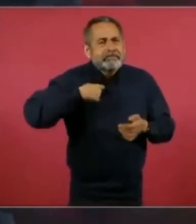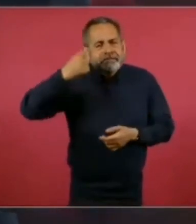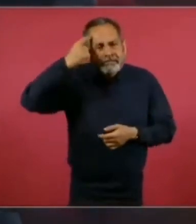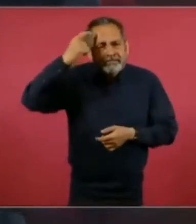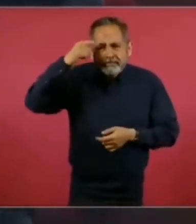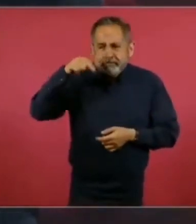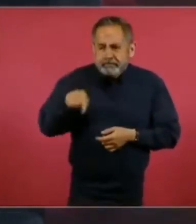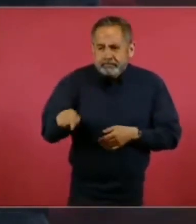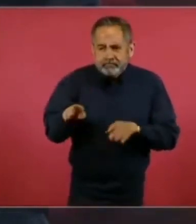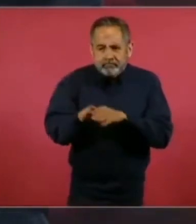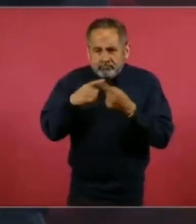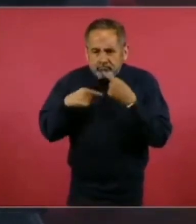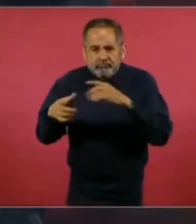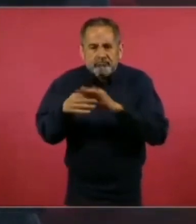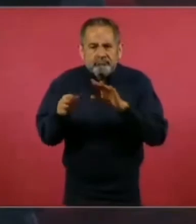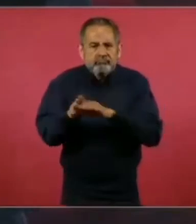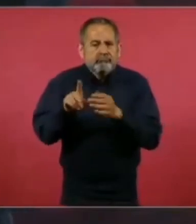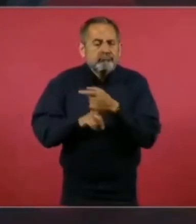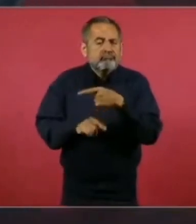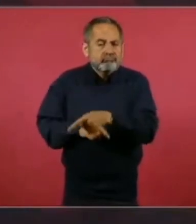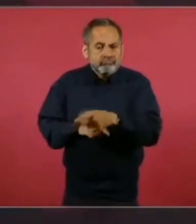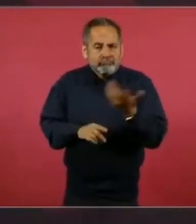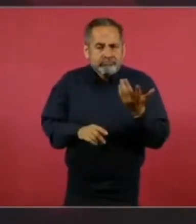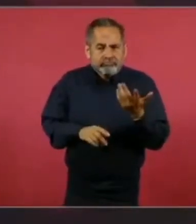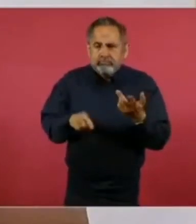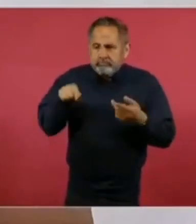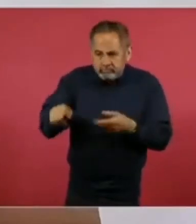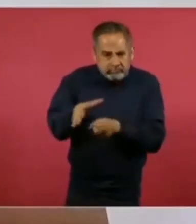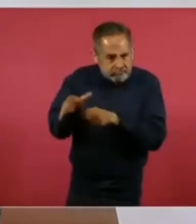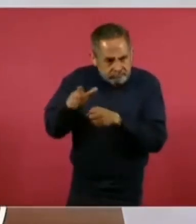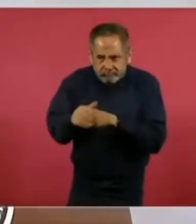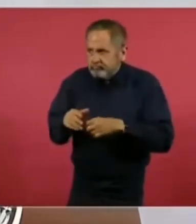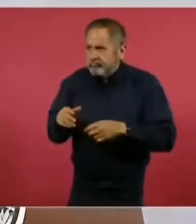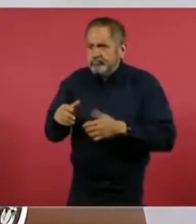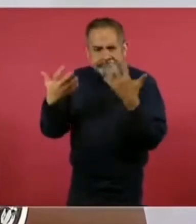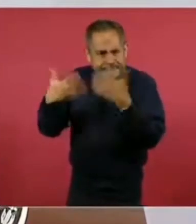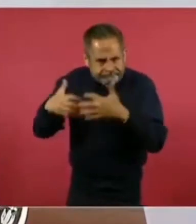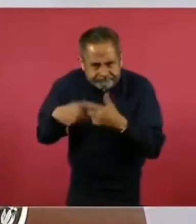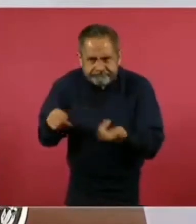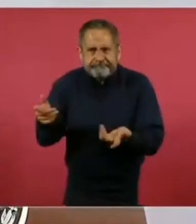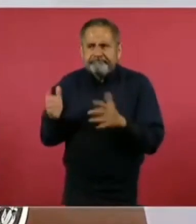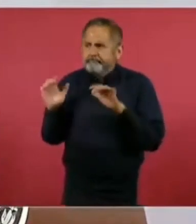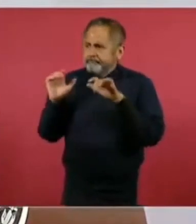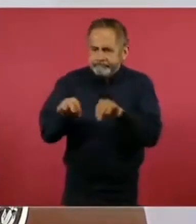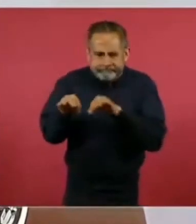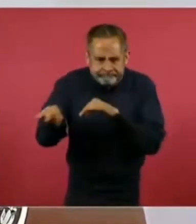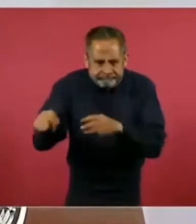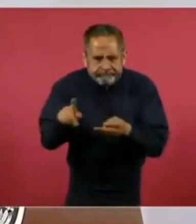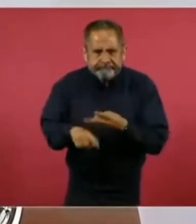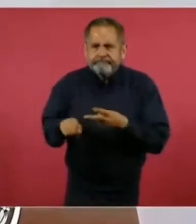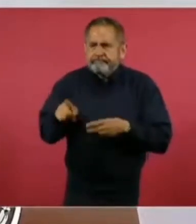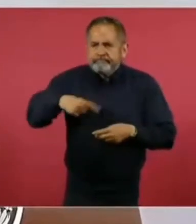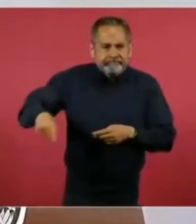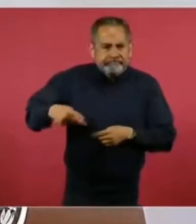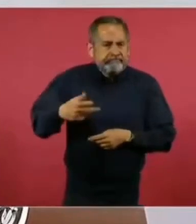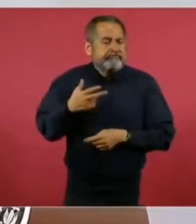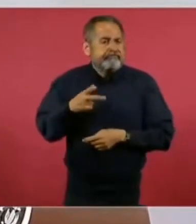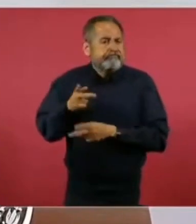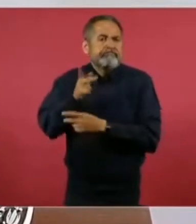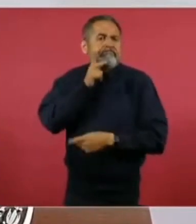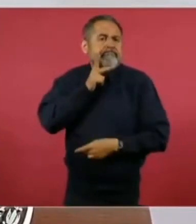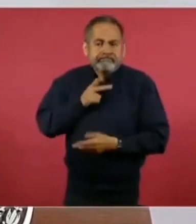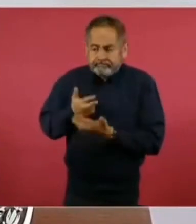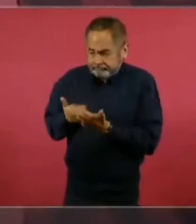una serie de factores, la generación de empleos en México, el darle valor agregado a nuestra materia prima.